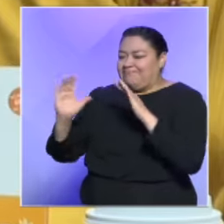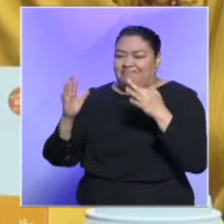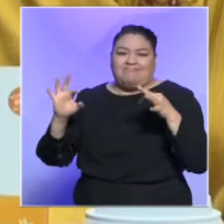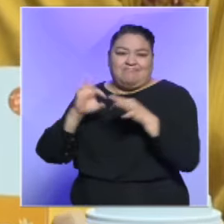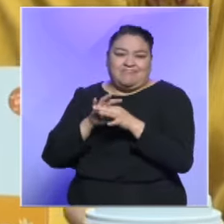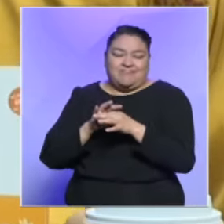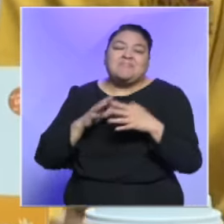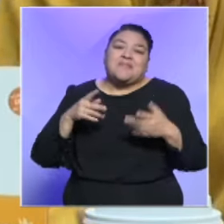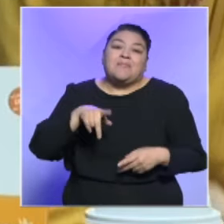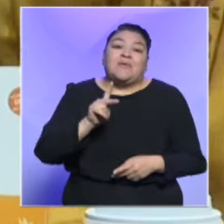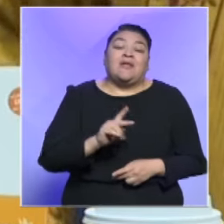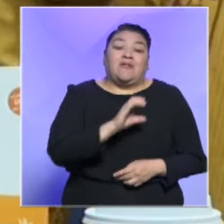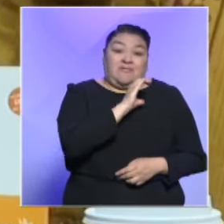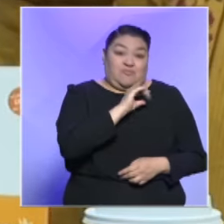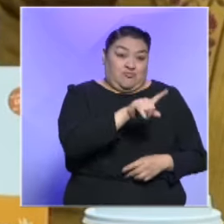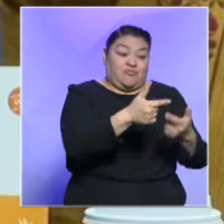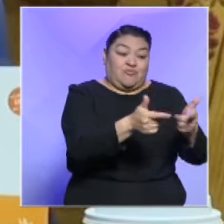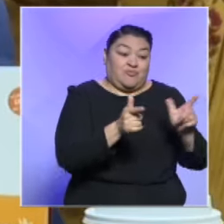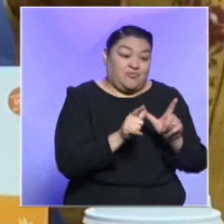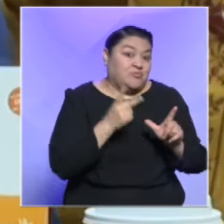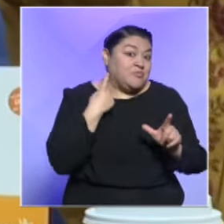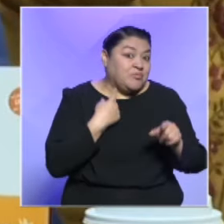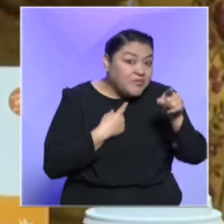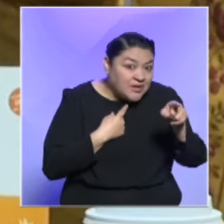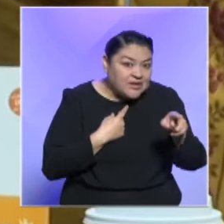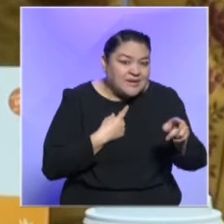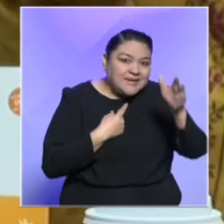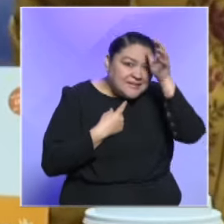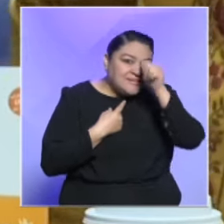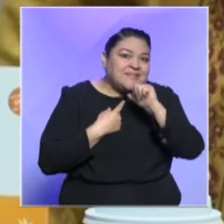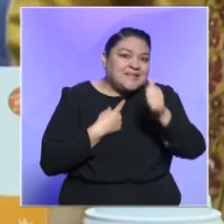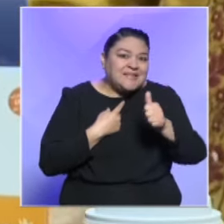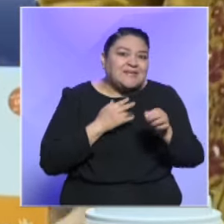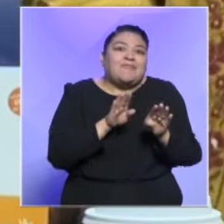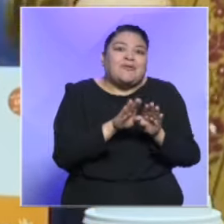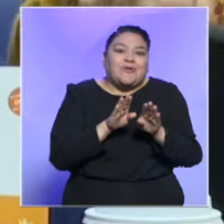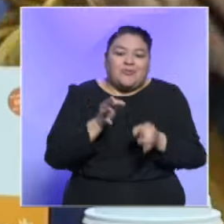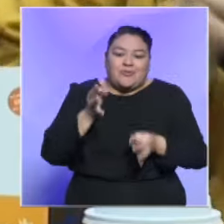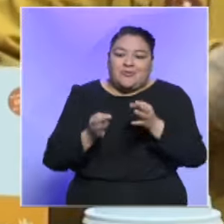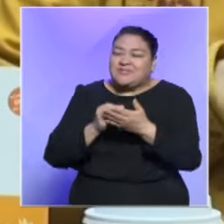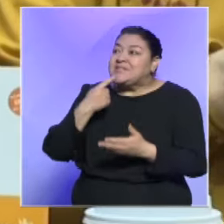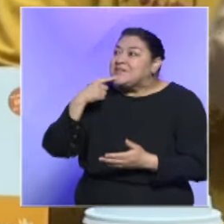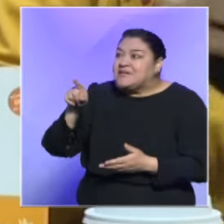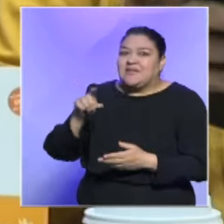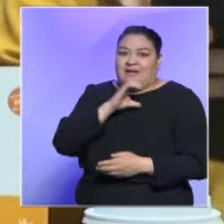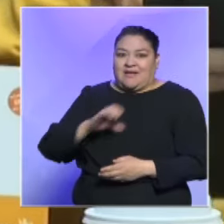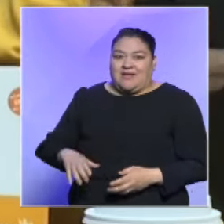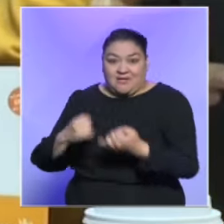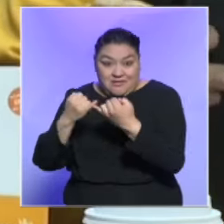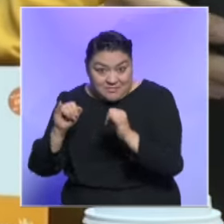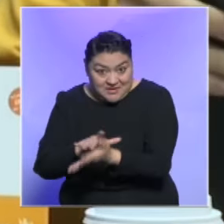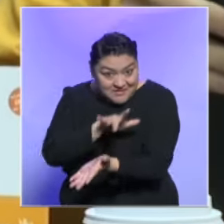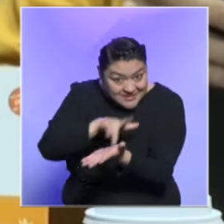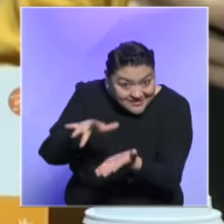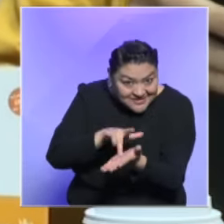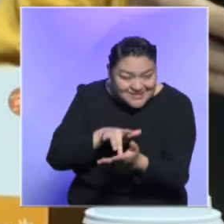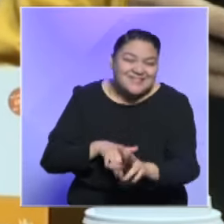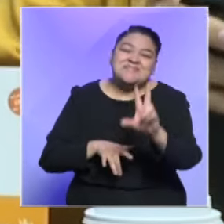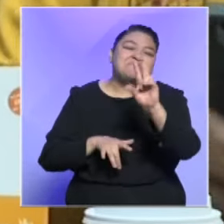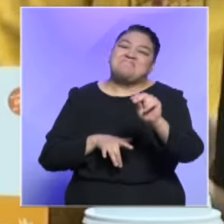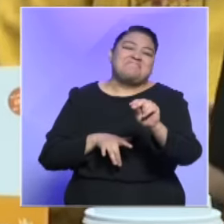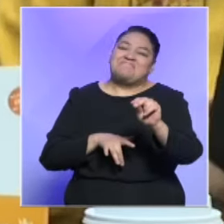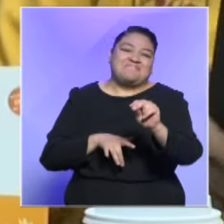políticos no iban a impugnar a través de las acciones de inconstitucionalidad para mejorar las candidaturas independientes. Y prácticamente la Corte